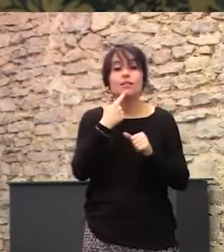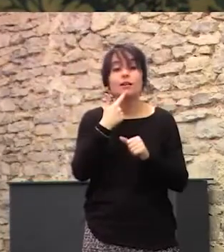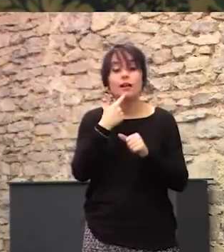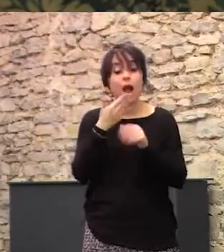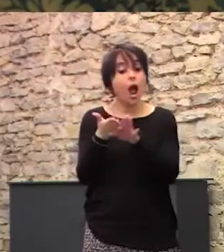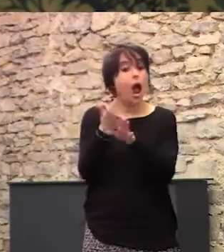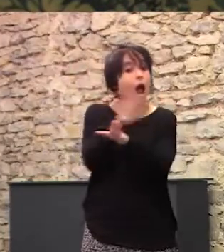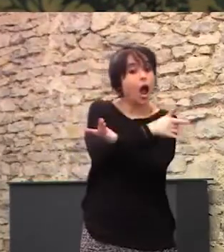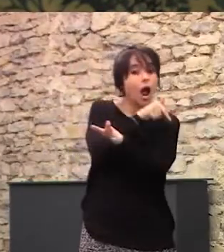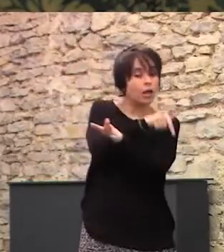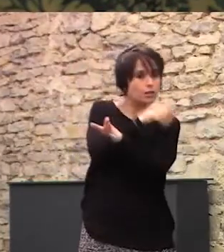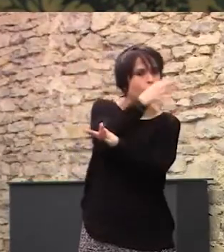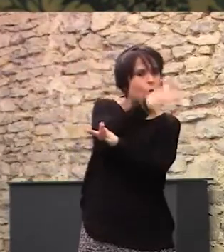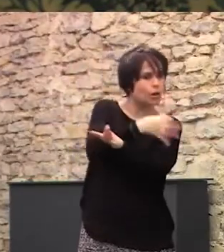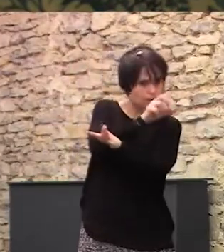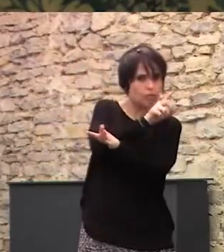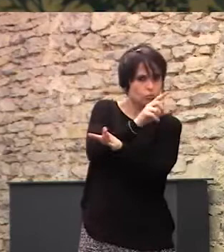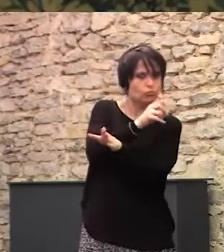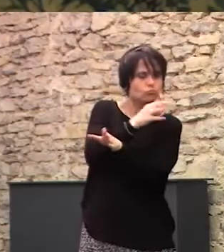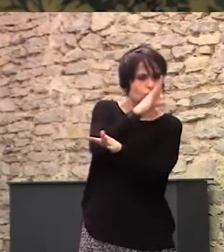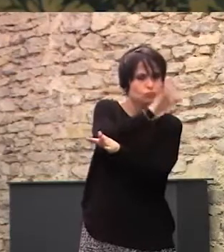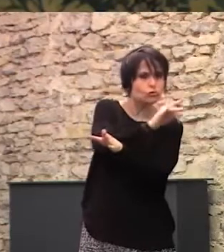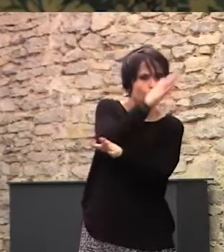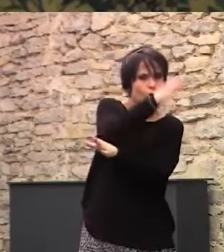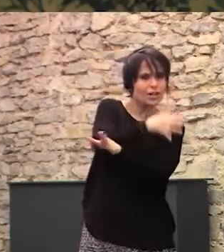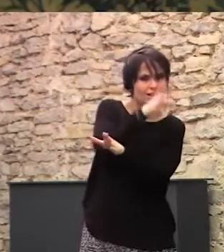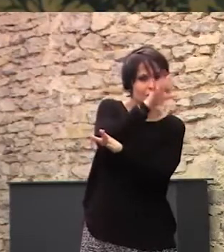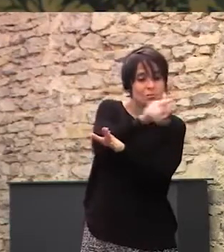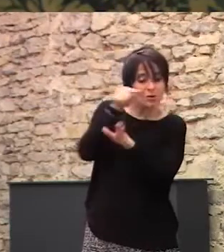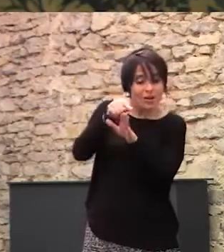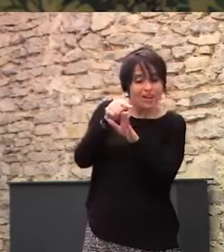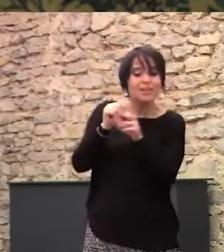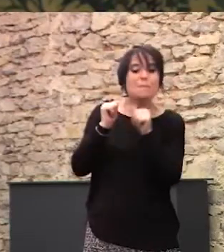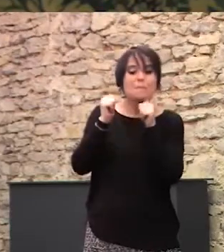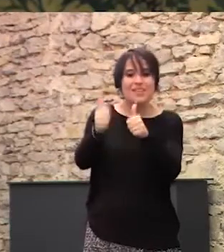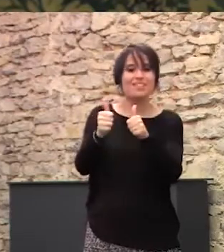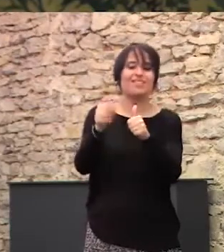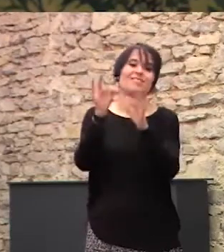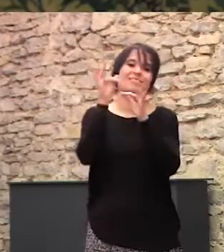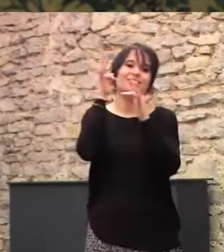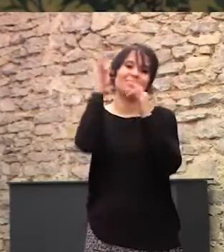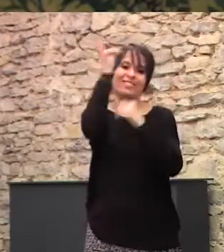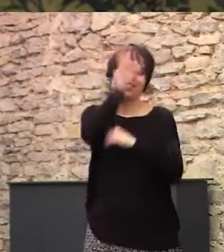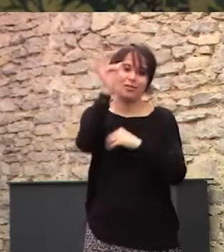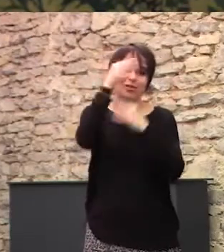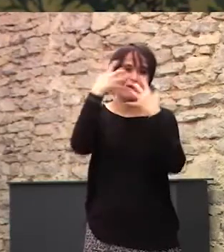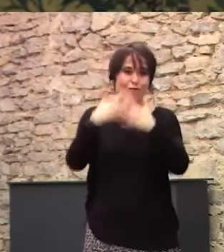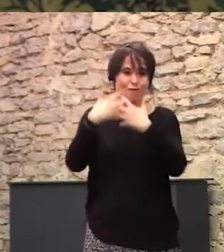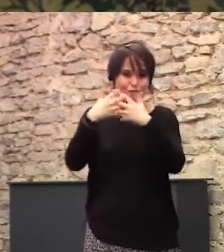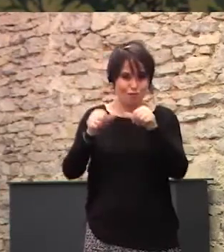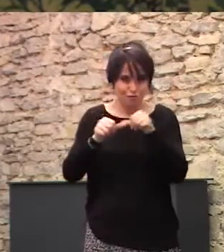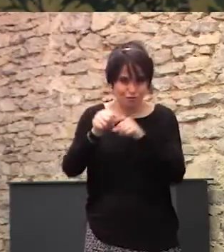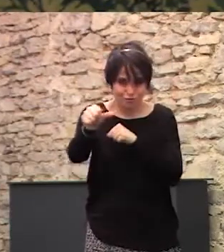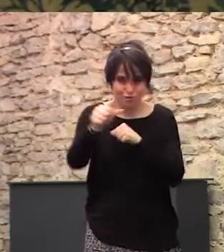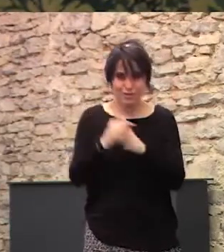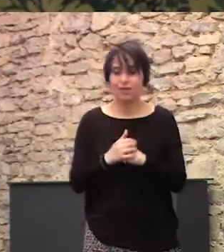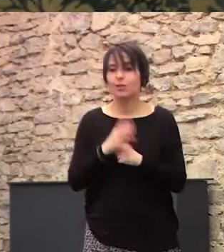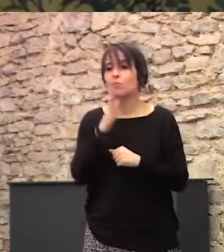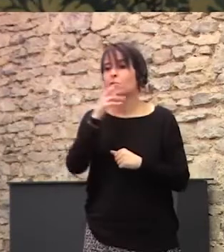no estuvieran organizadas. Hablo más de una articulación teórica en ese aspecto, porque tener en cuenta también que en